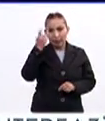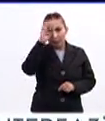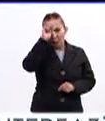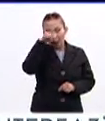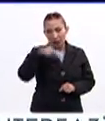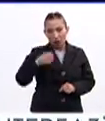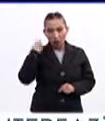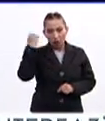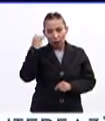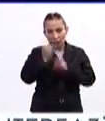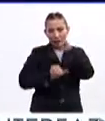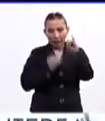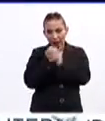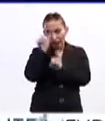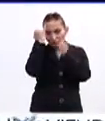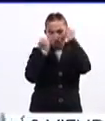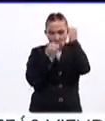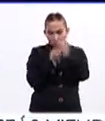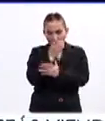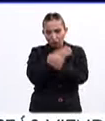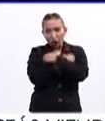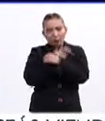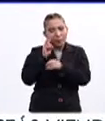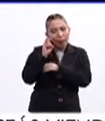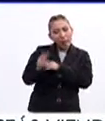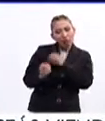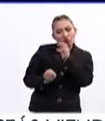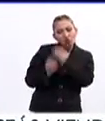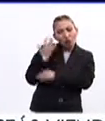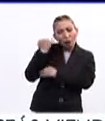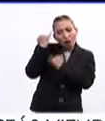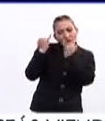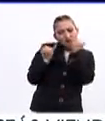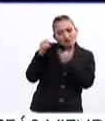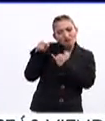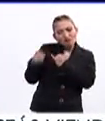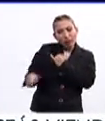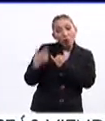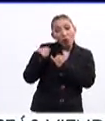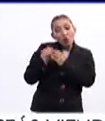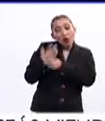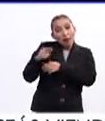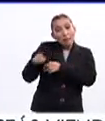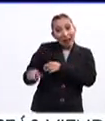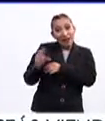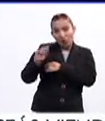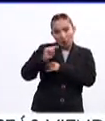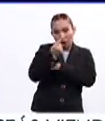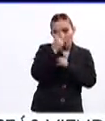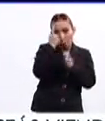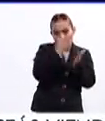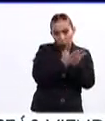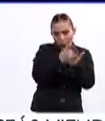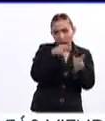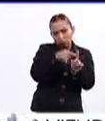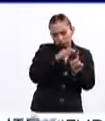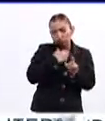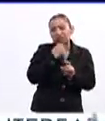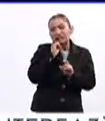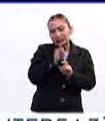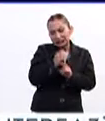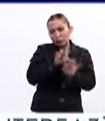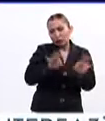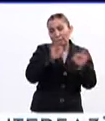y en este Congreso Internacional de Innovación Educativa vemos la innovación en educación como una innovación no solo en la tecnología, que sí es un componente